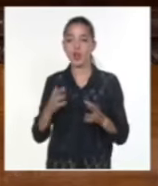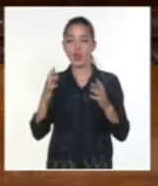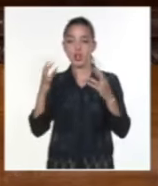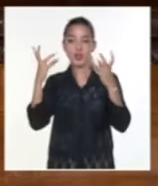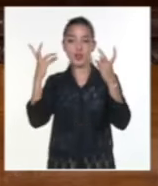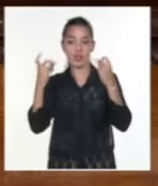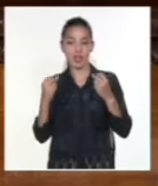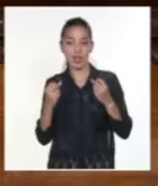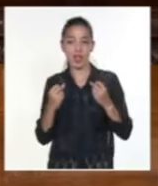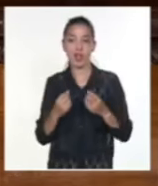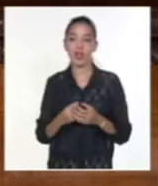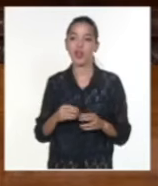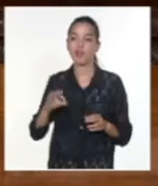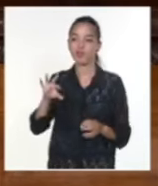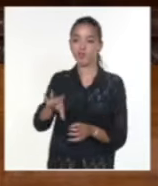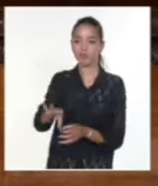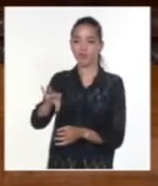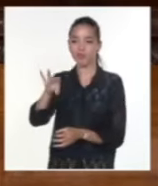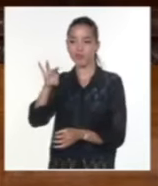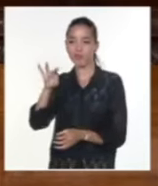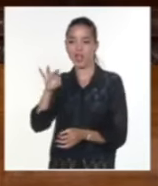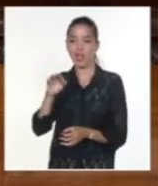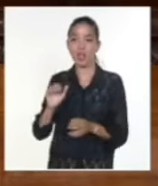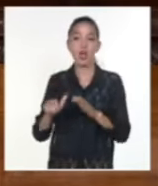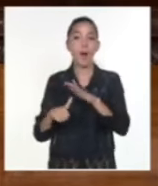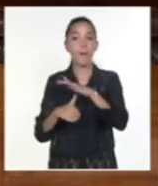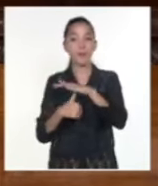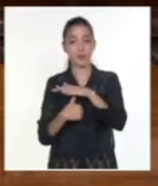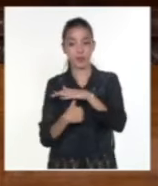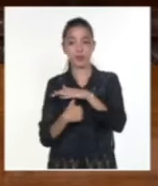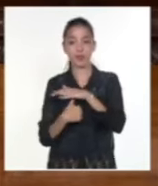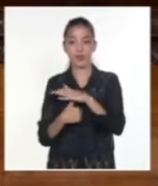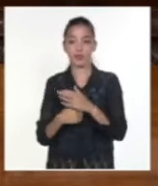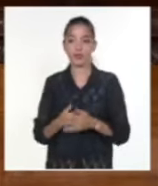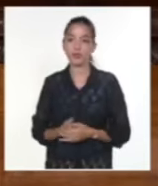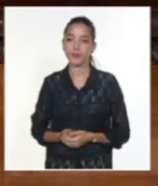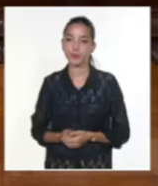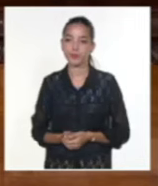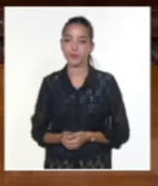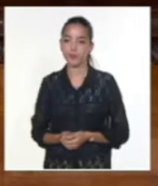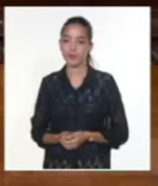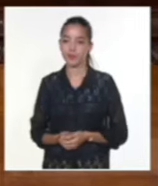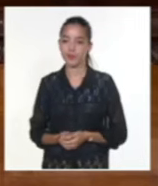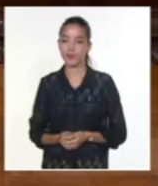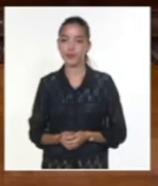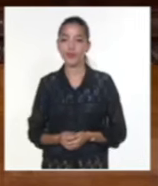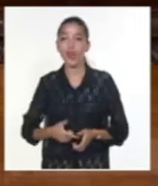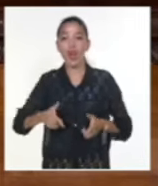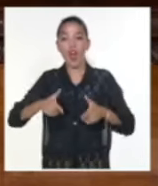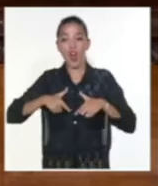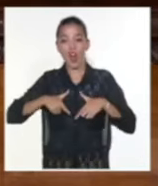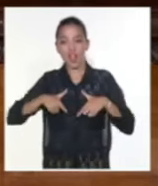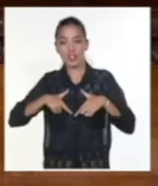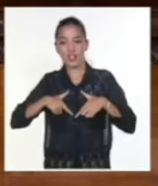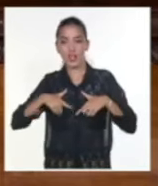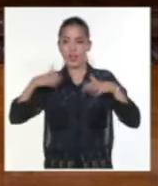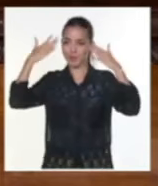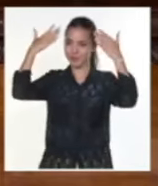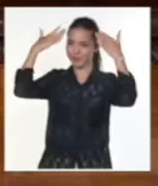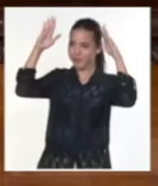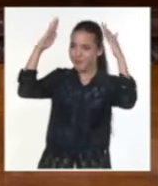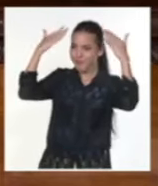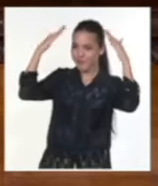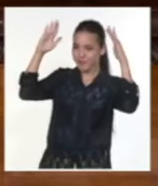presidencial. Felicito a todos los candidatos participantes, al